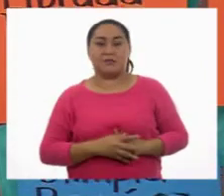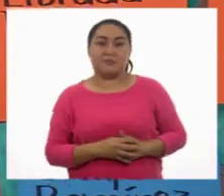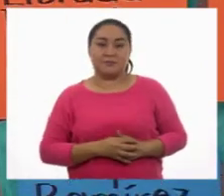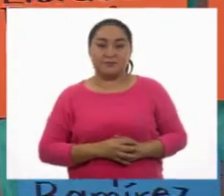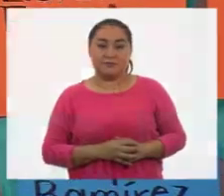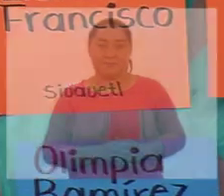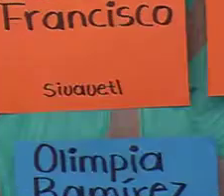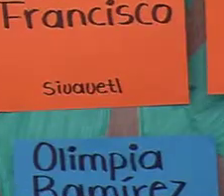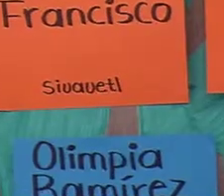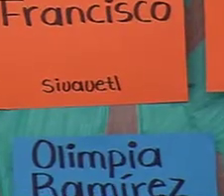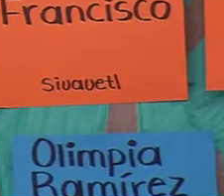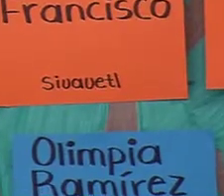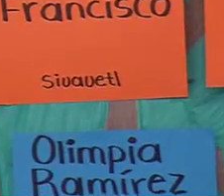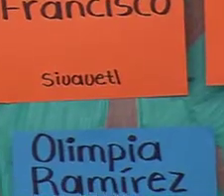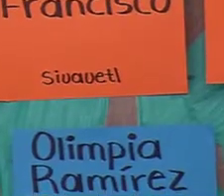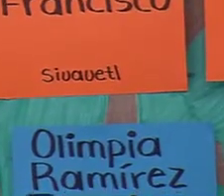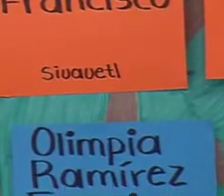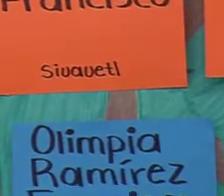Unagui,